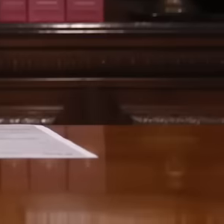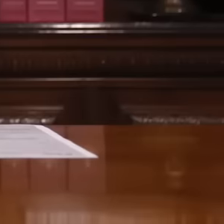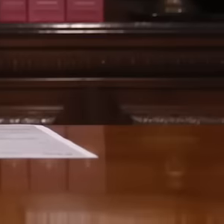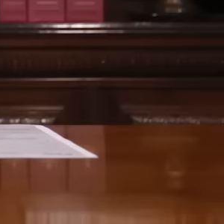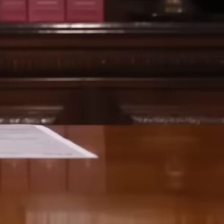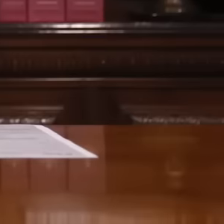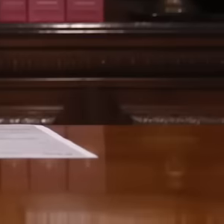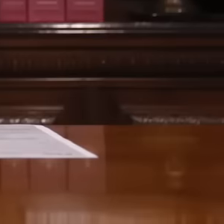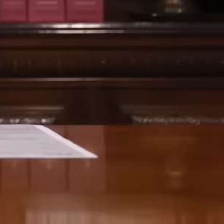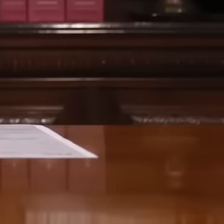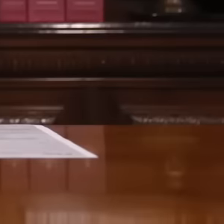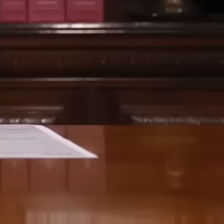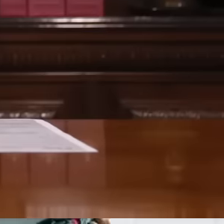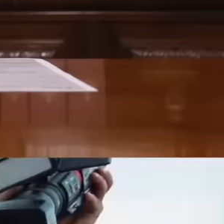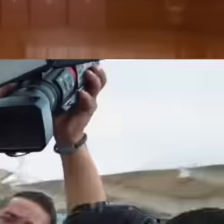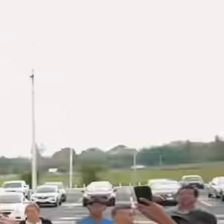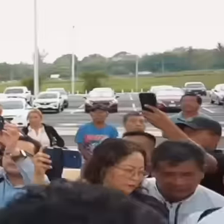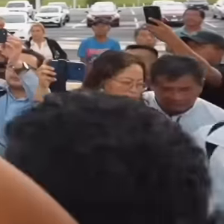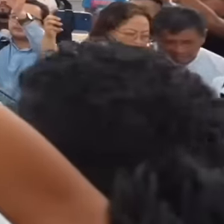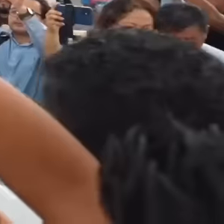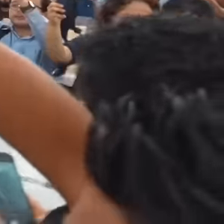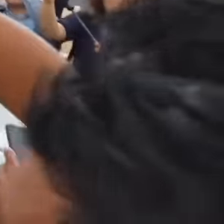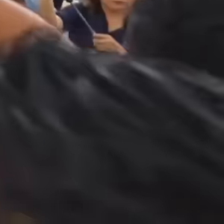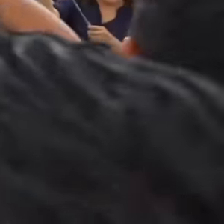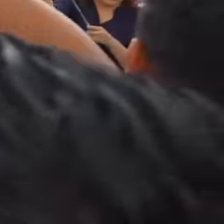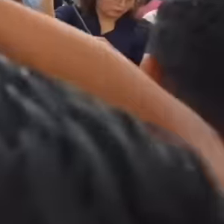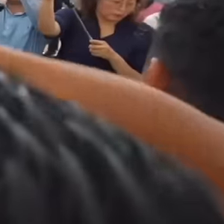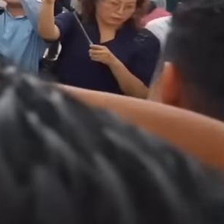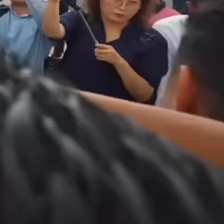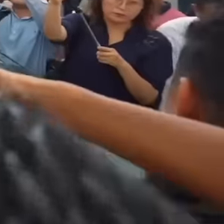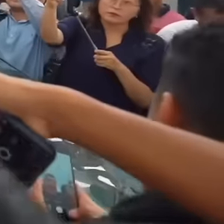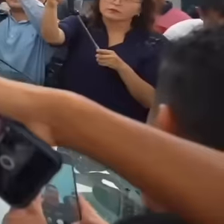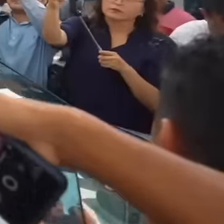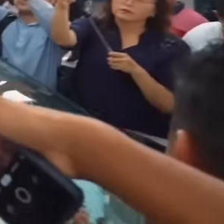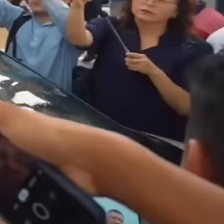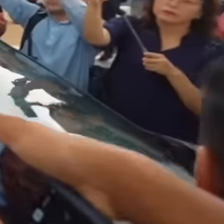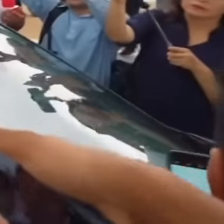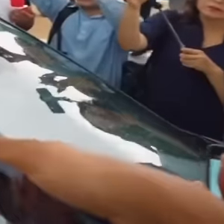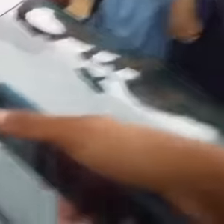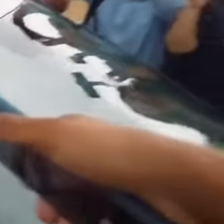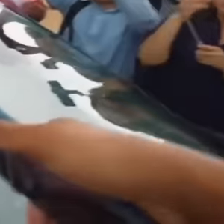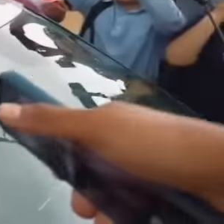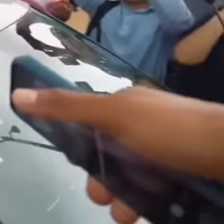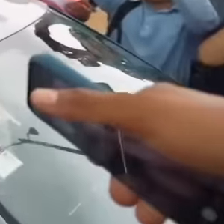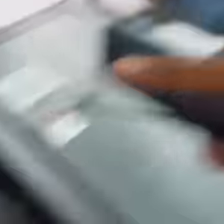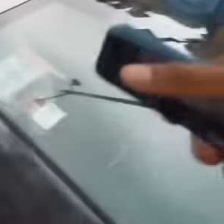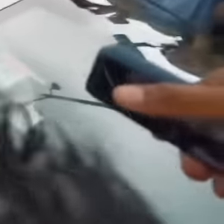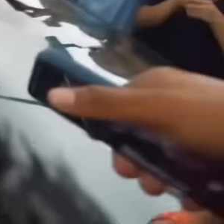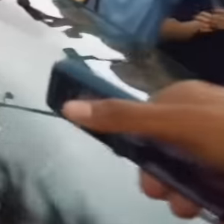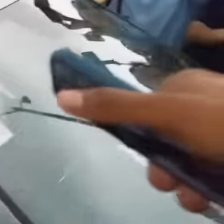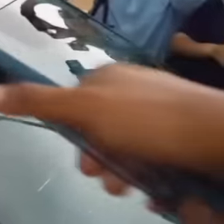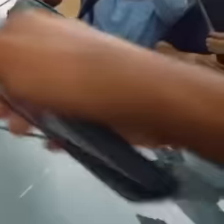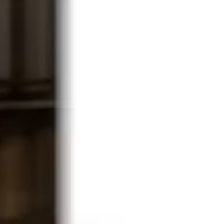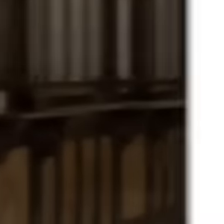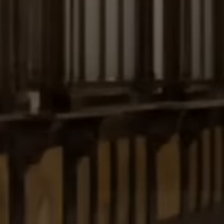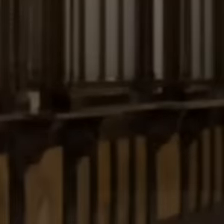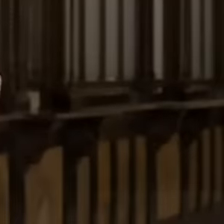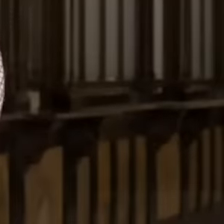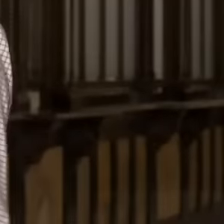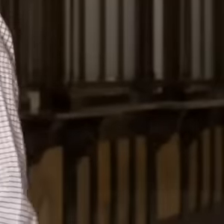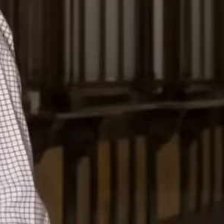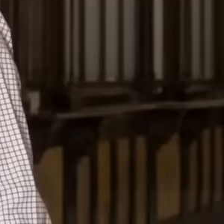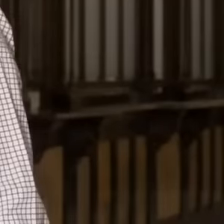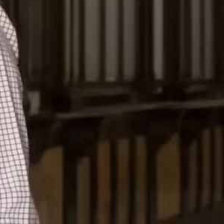tanto promovieron el presidente Andrés Manuel López Obrador y la doctora Claudia Sheinbaum Pardo, se realizará, marcando